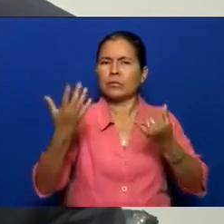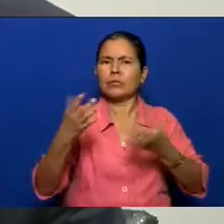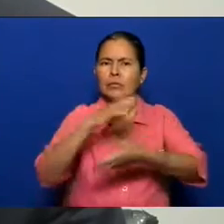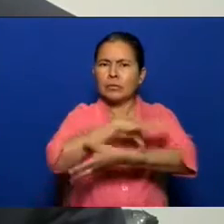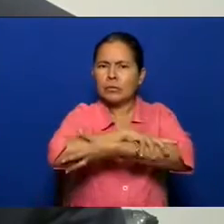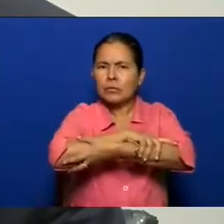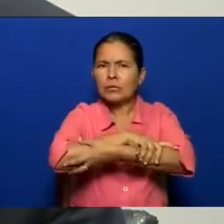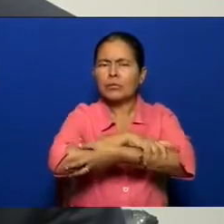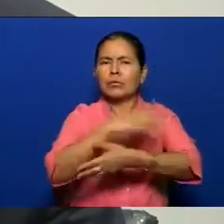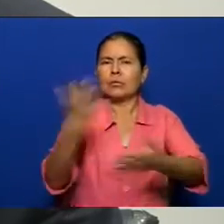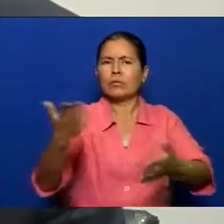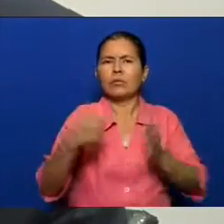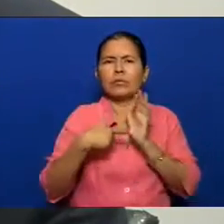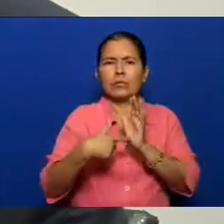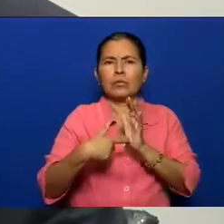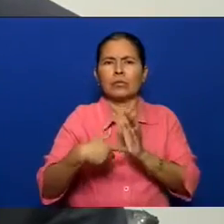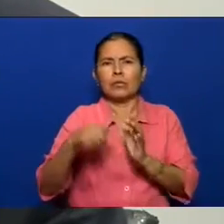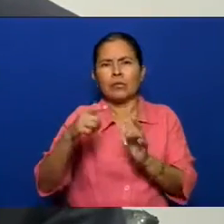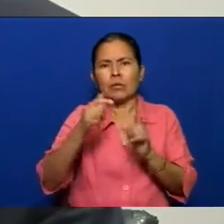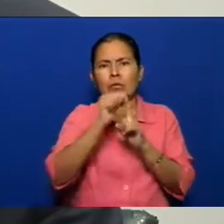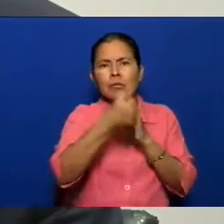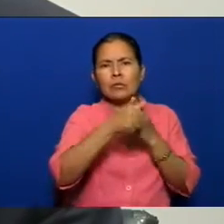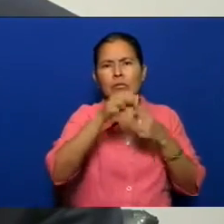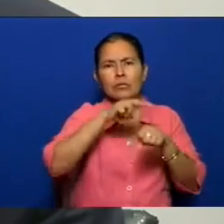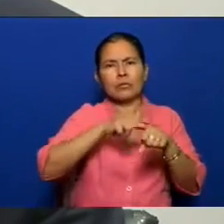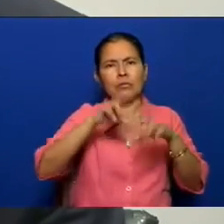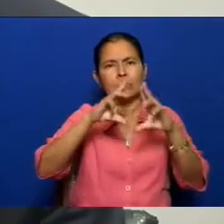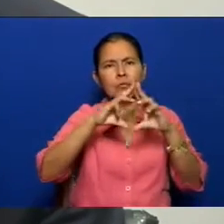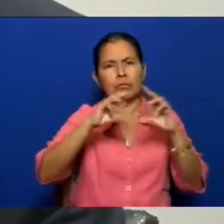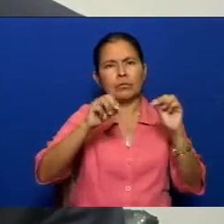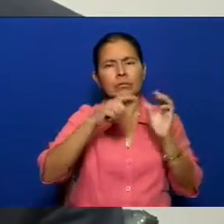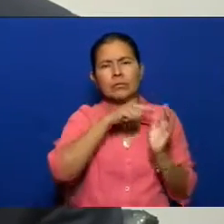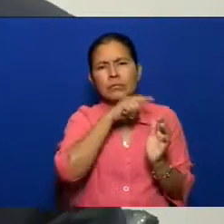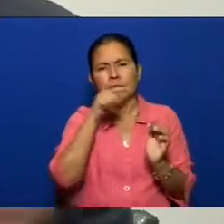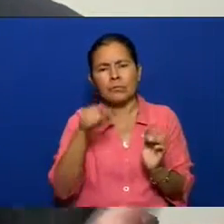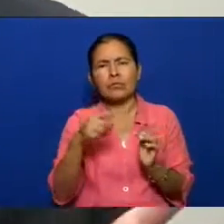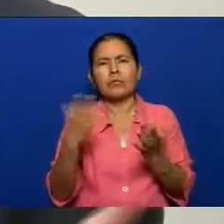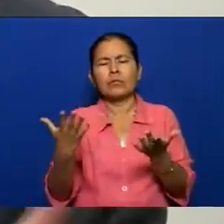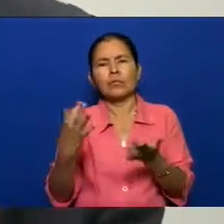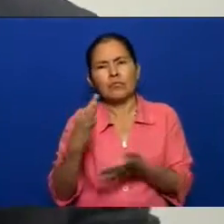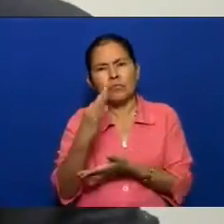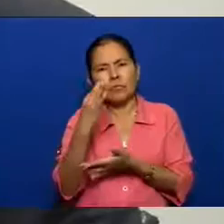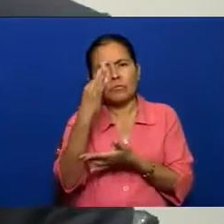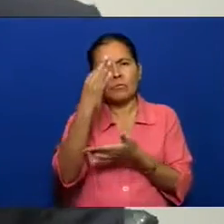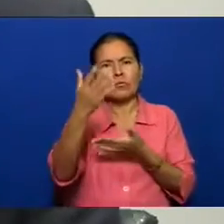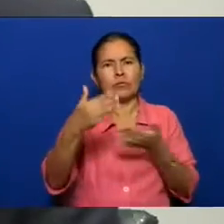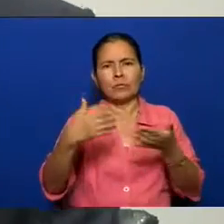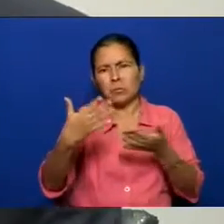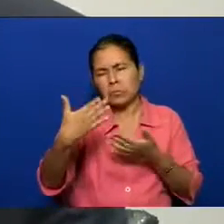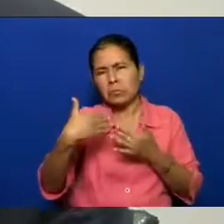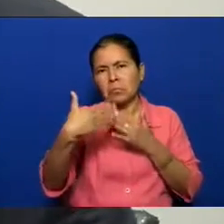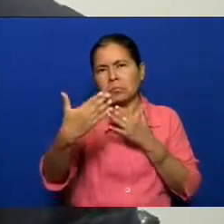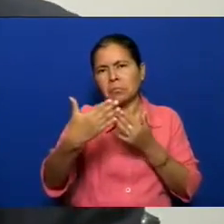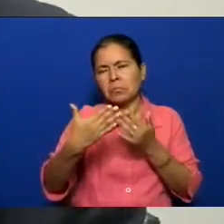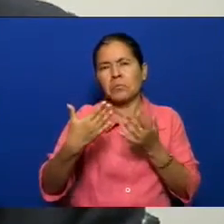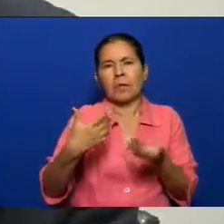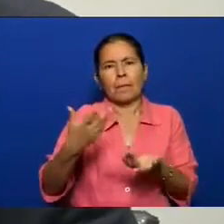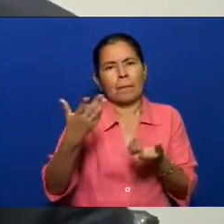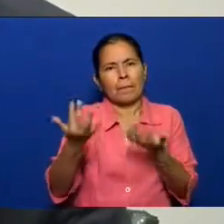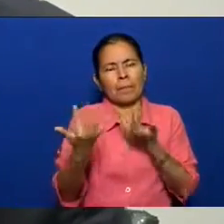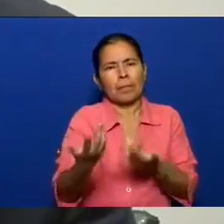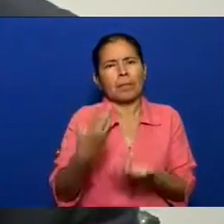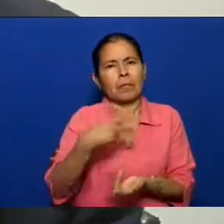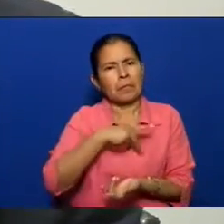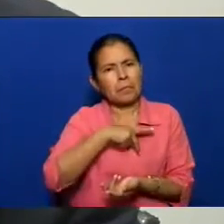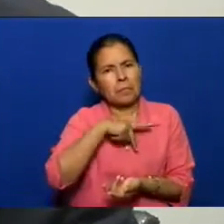cooperación con el Parlamento aquí en Nicaragua para en un futuro muy cercano, aspiramos a que sea muy pronto,